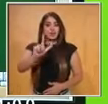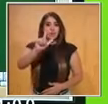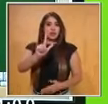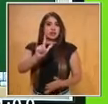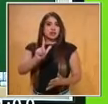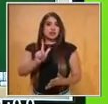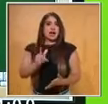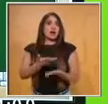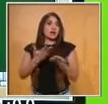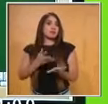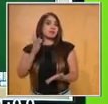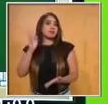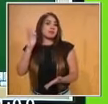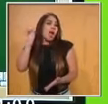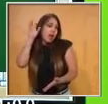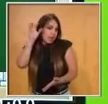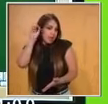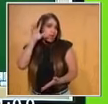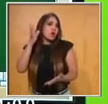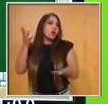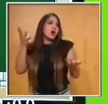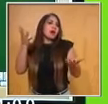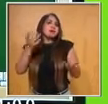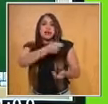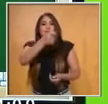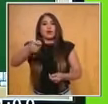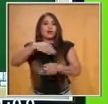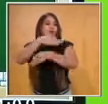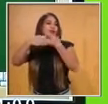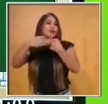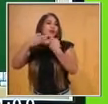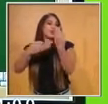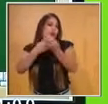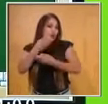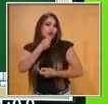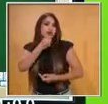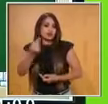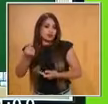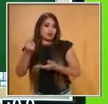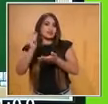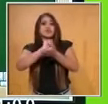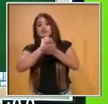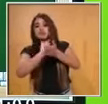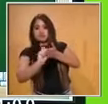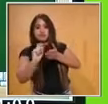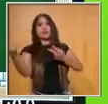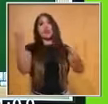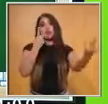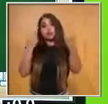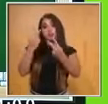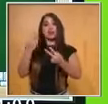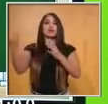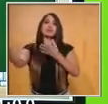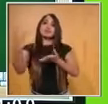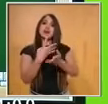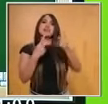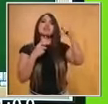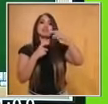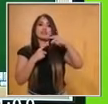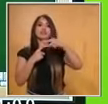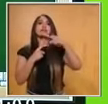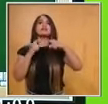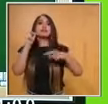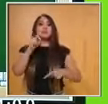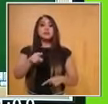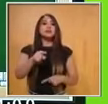completamente en vivo, felicitando y saludando a todos los niños y las niñas que nos ven, que nos escriben y que nos mandan sus tareas y, como le llamamos,